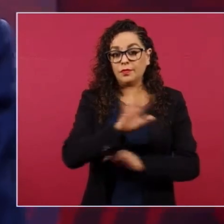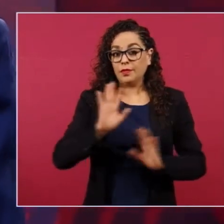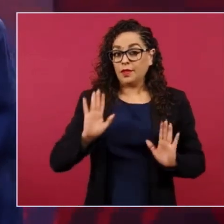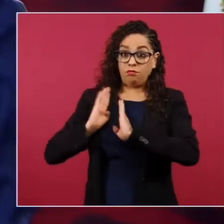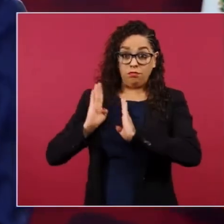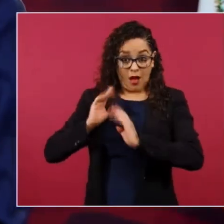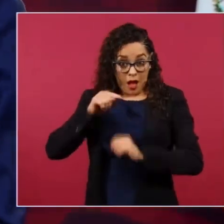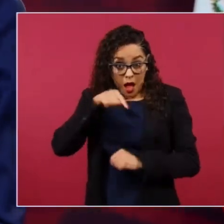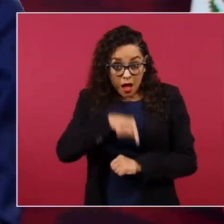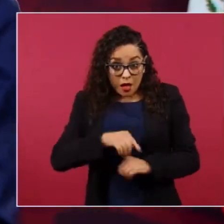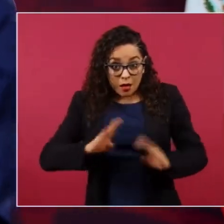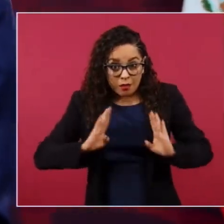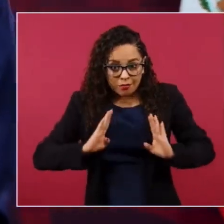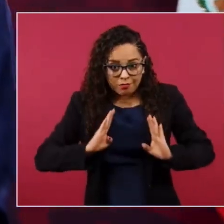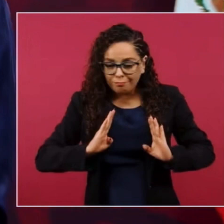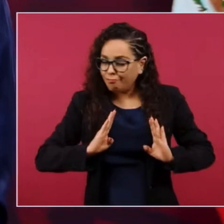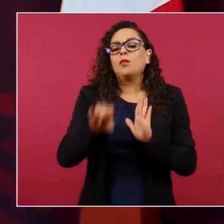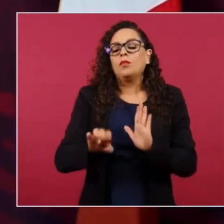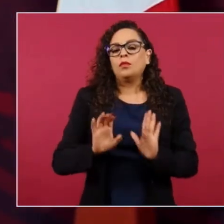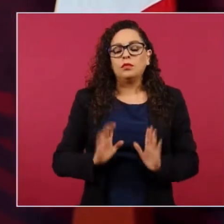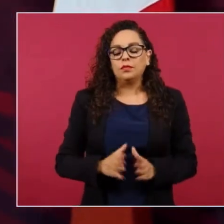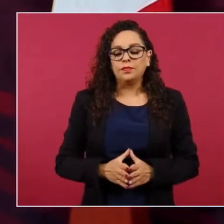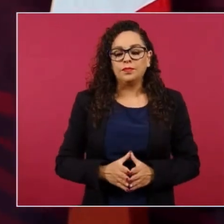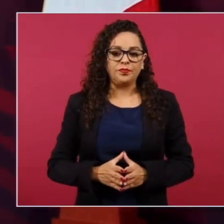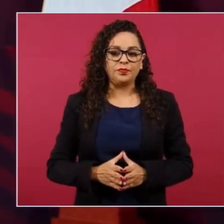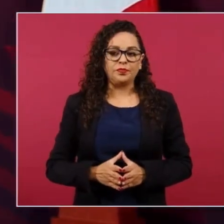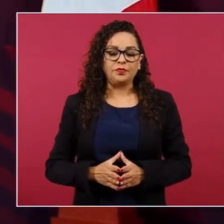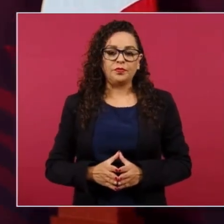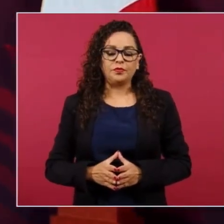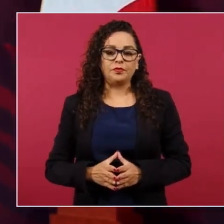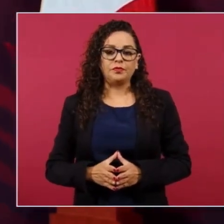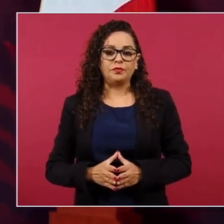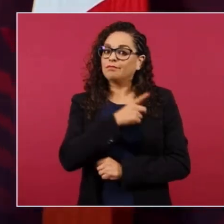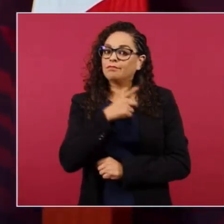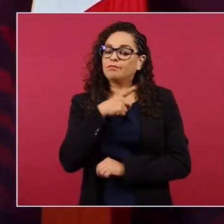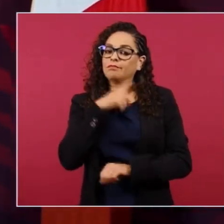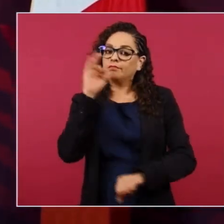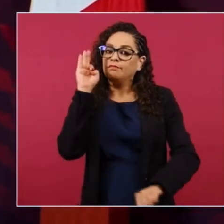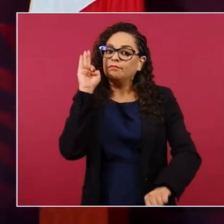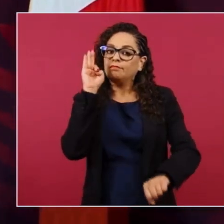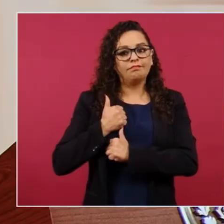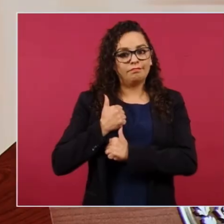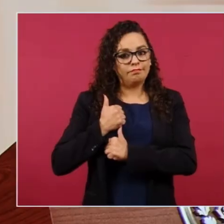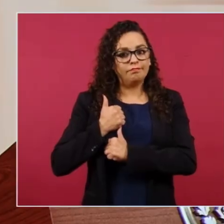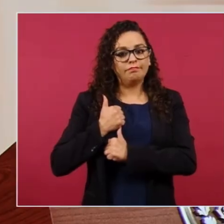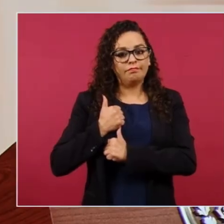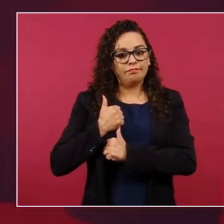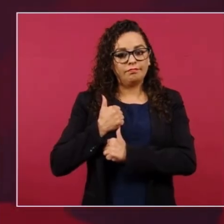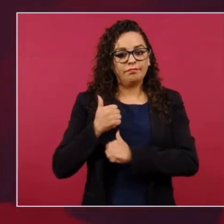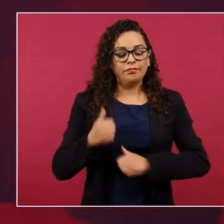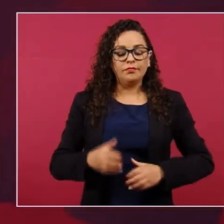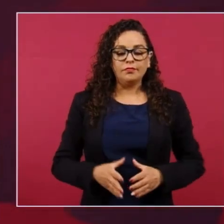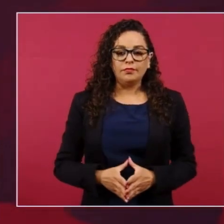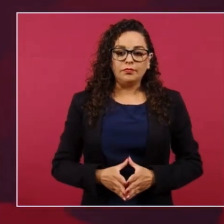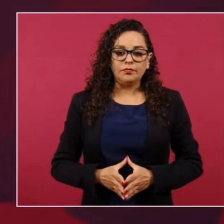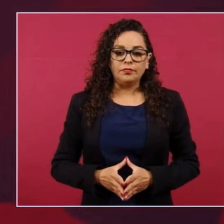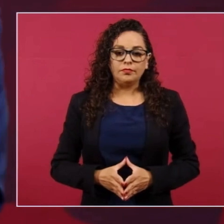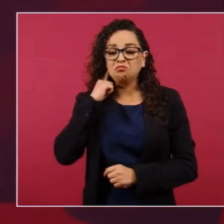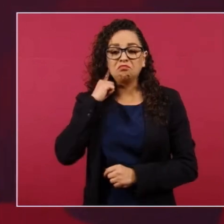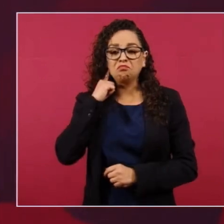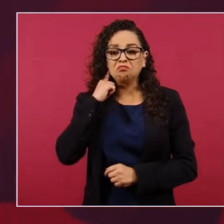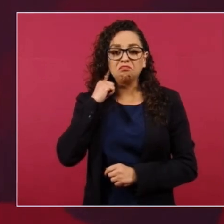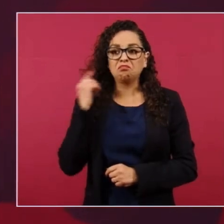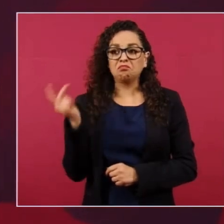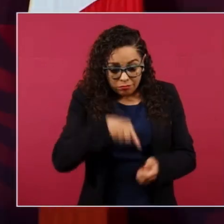otros países. No voy a mencionar los otros países. Por eso tenemos que defender al ejército. Sí, porque